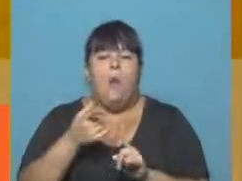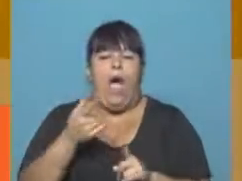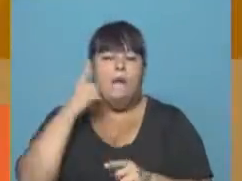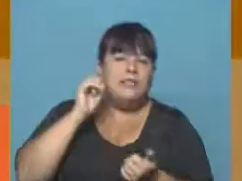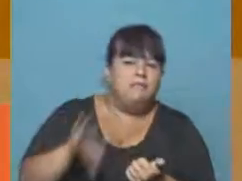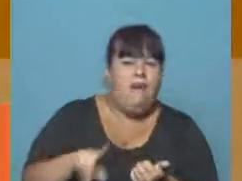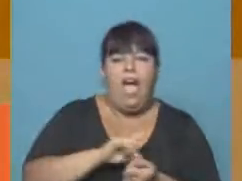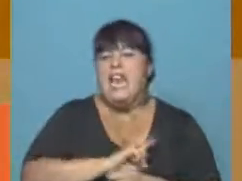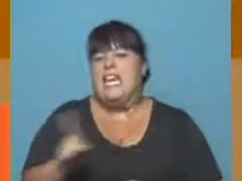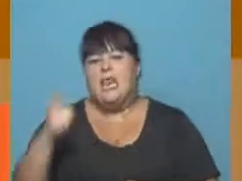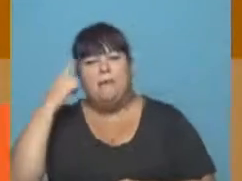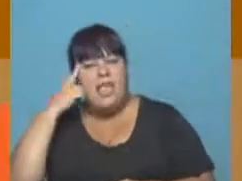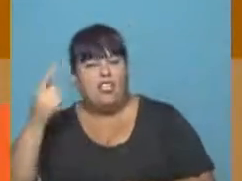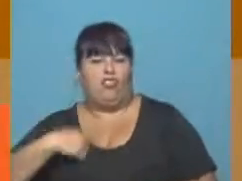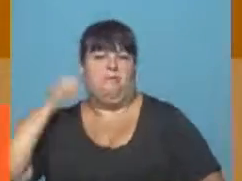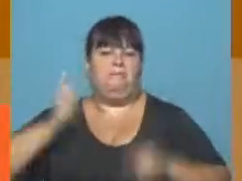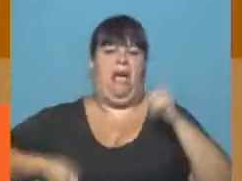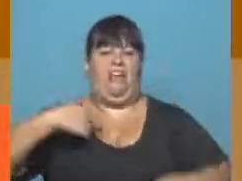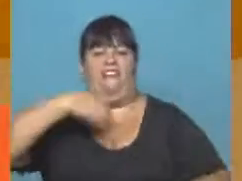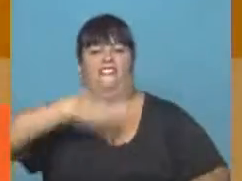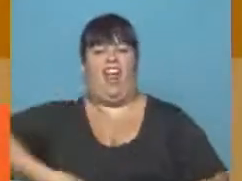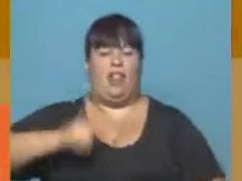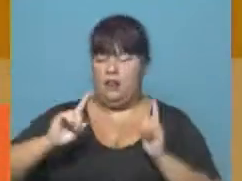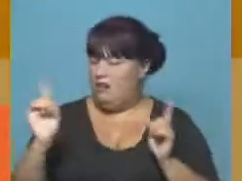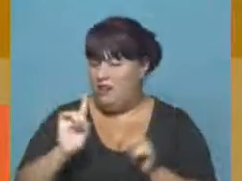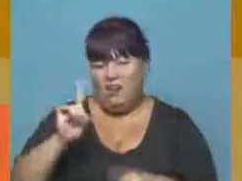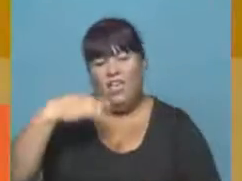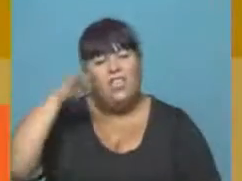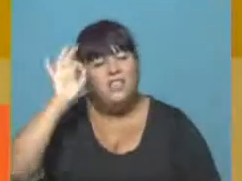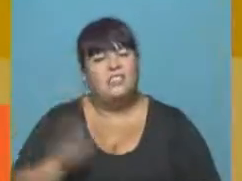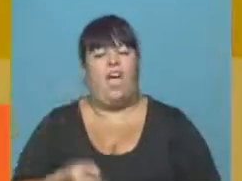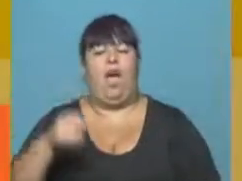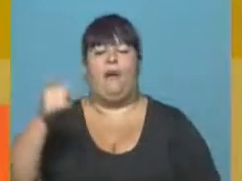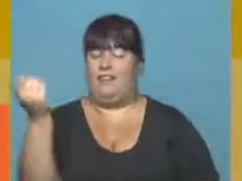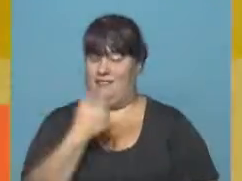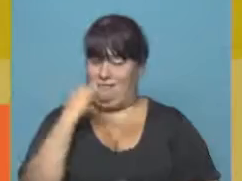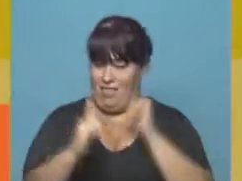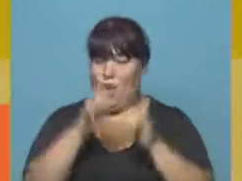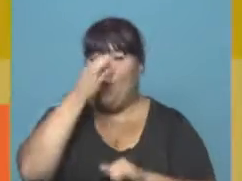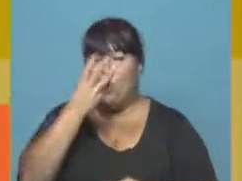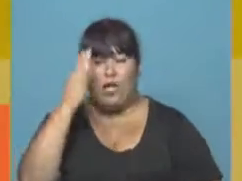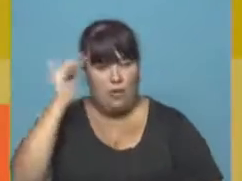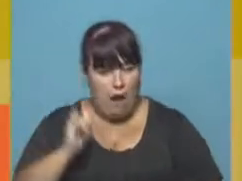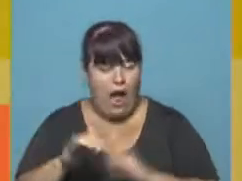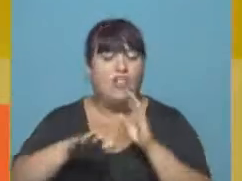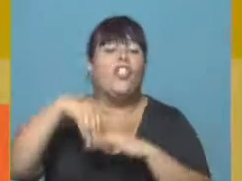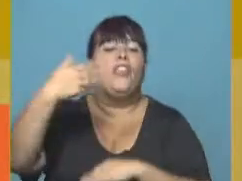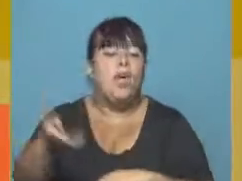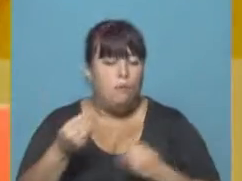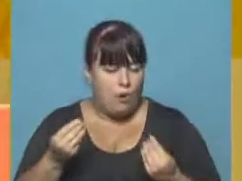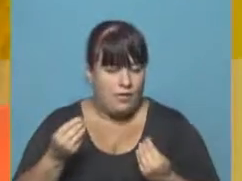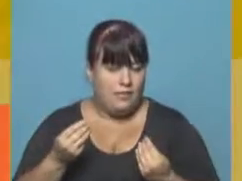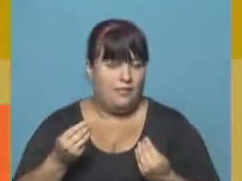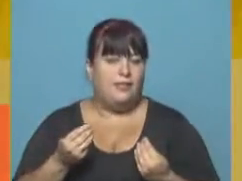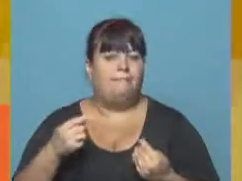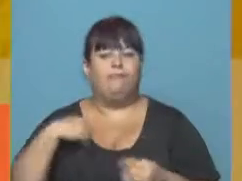prejuicio, sin que nadie se crea dueño de la verdad. Entender que lo que decíamos, que el 24 de marzo y lo que vino después